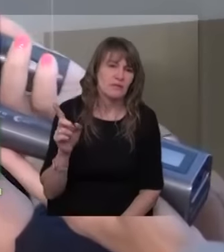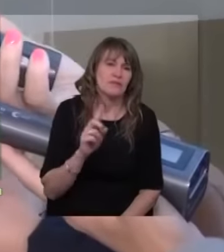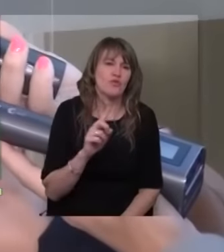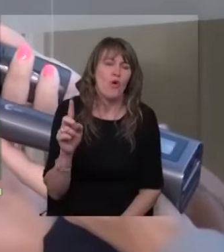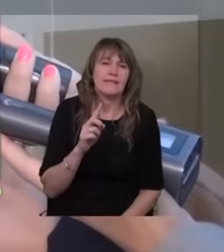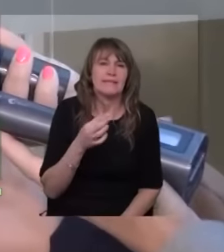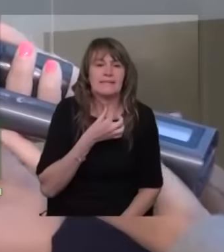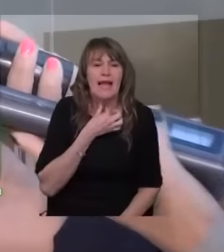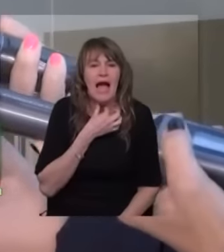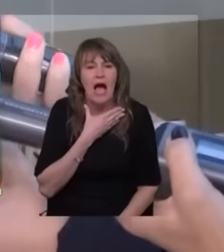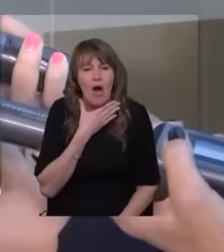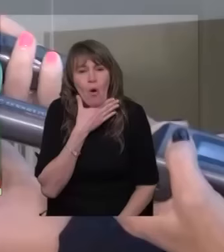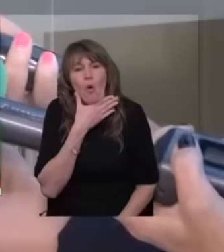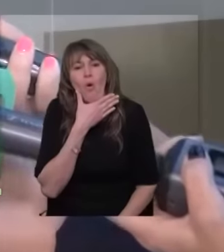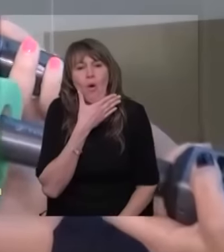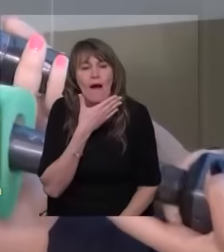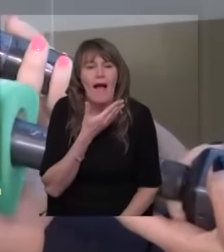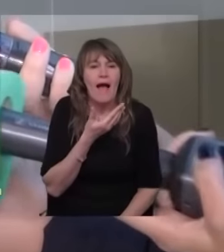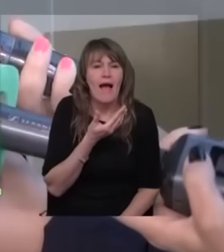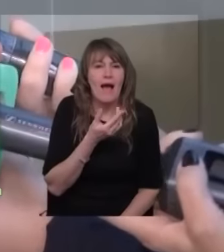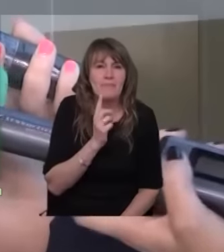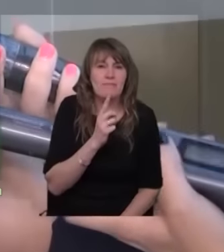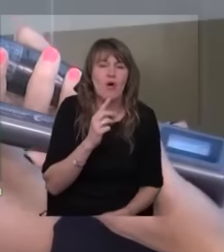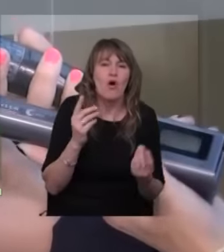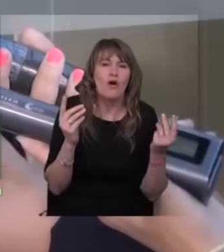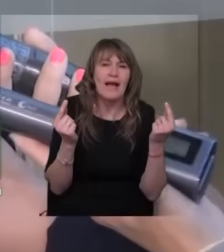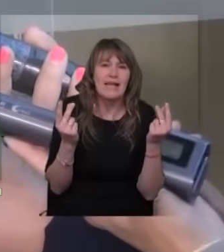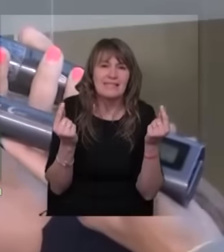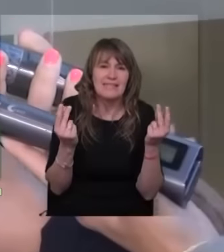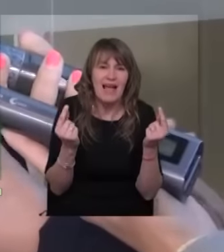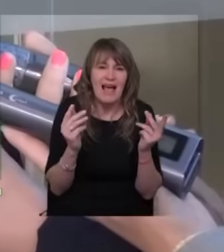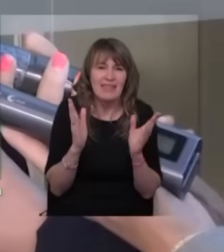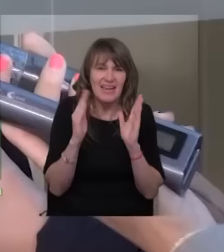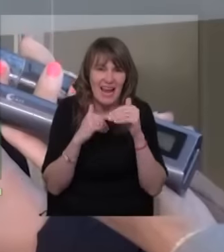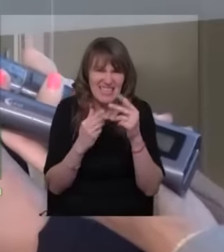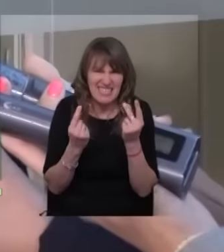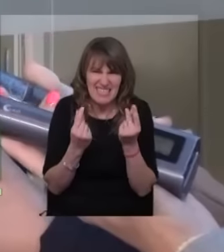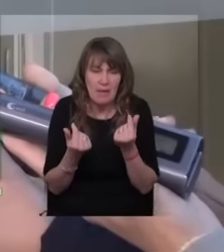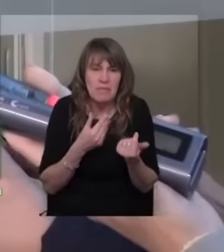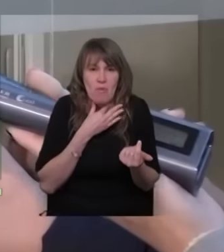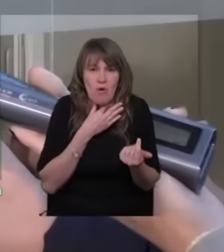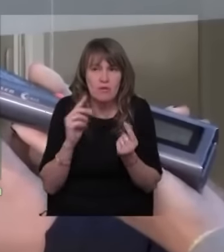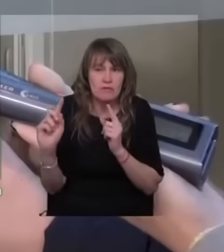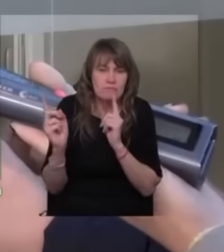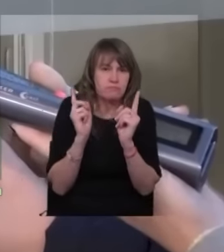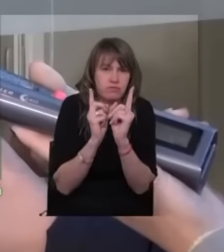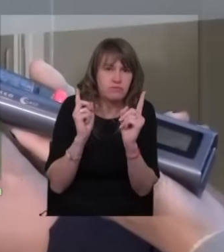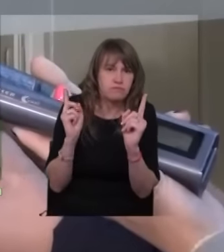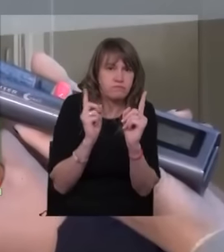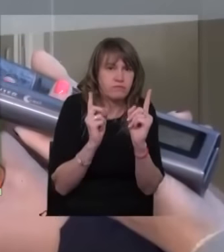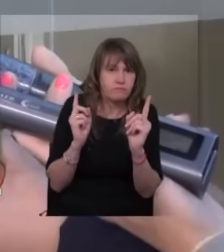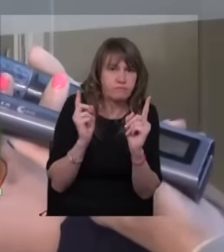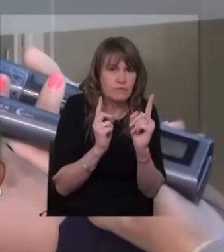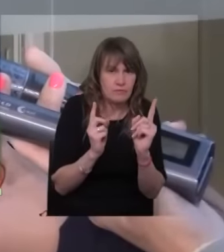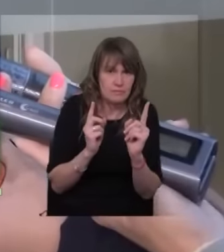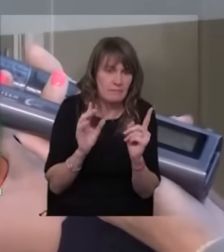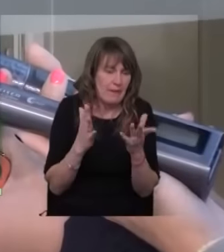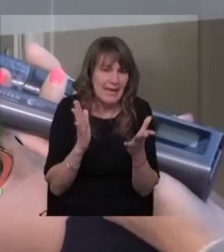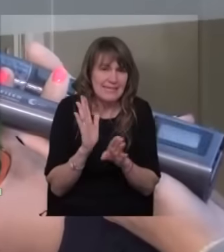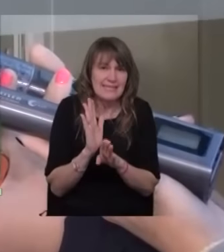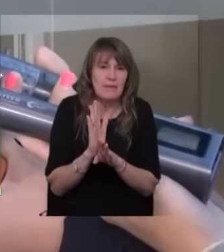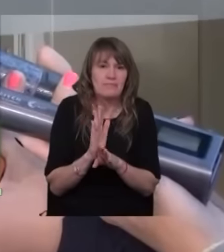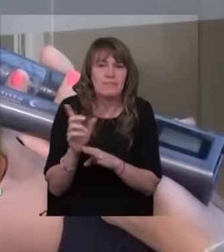financieramente como ahogó a casa de Galicia este el gobierno ahora